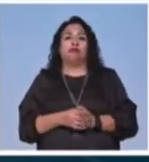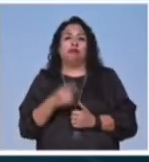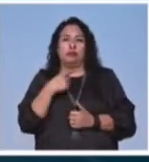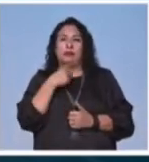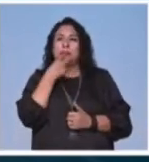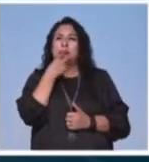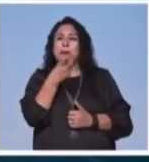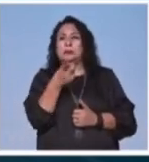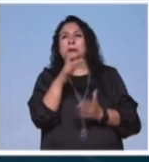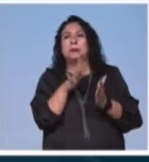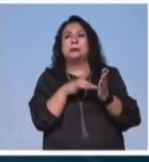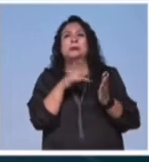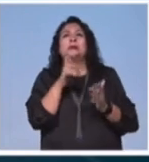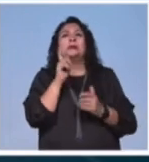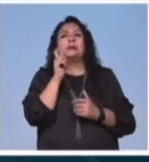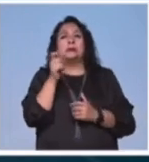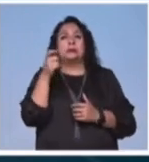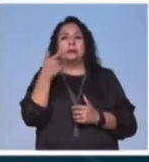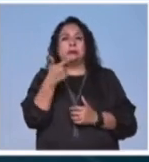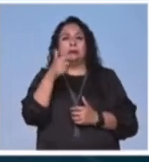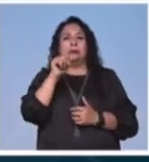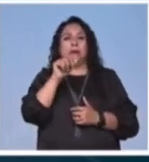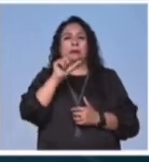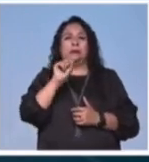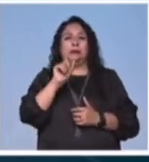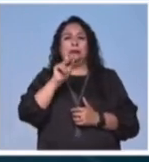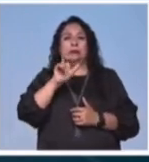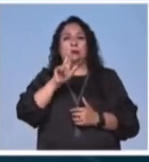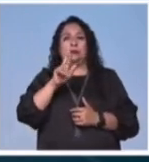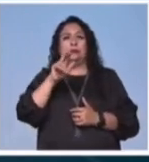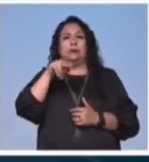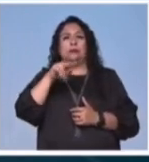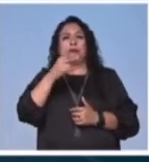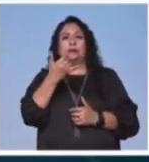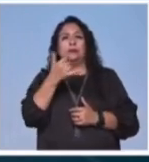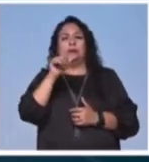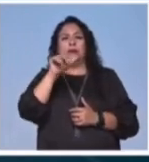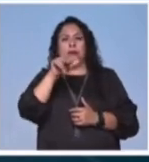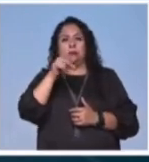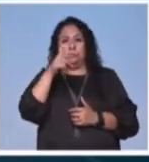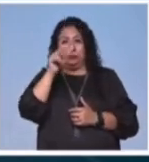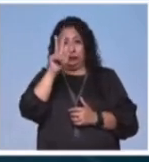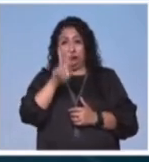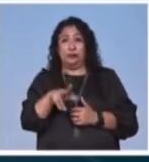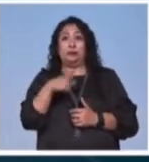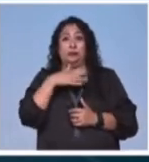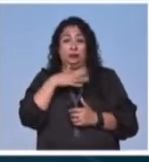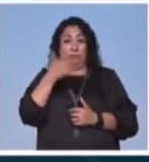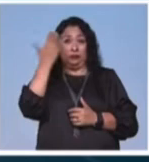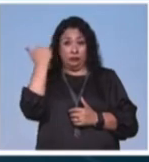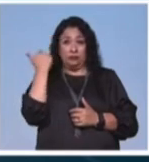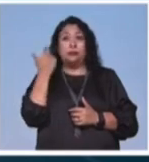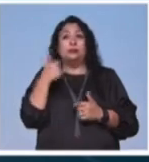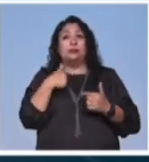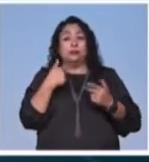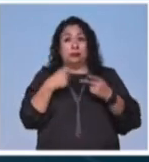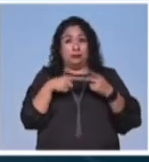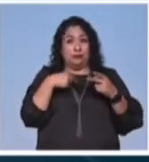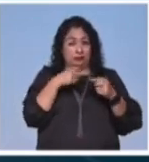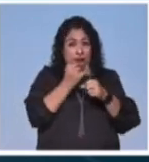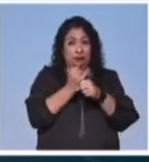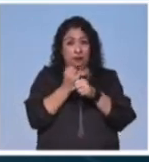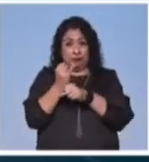está inspirada en la biografía de Gaspar Yanga, porque lo cierto es que cuando yo estaba haciendo la